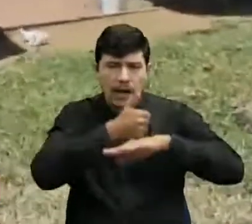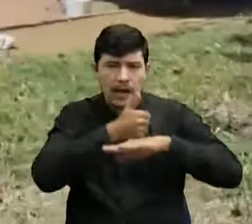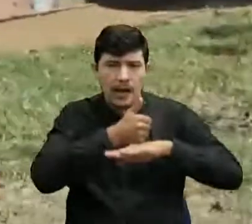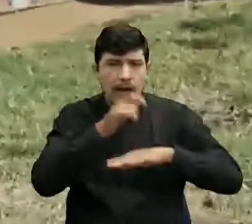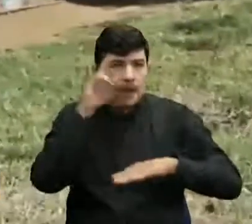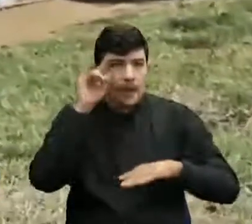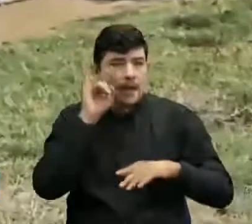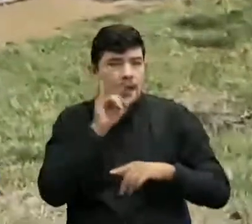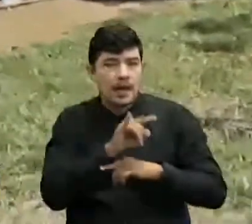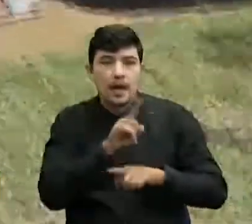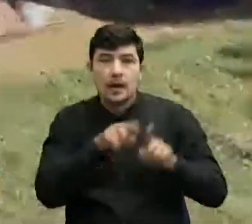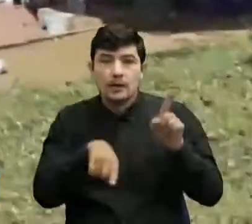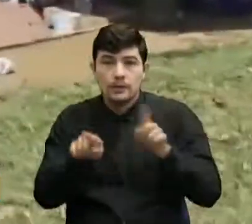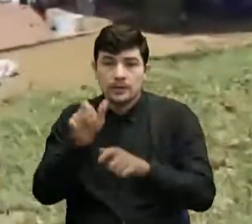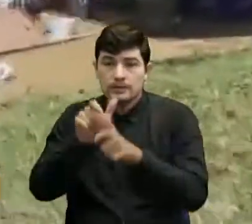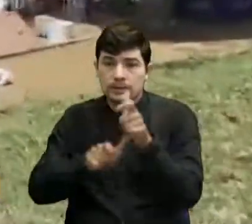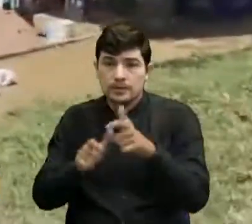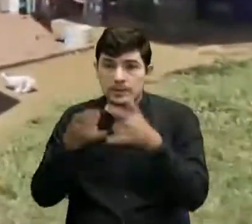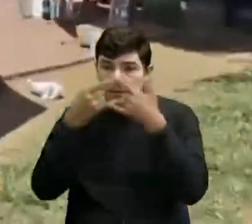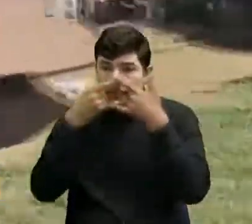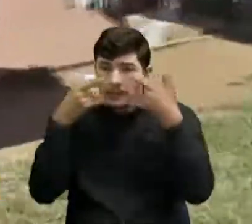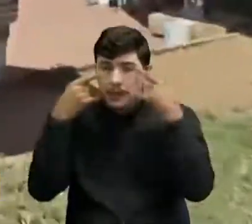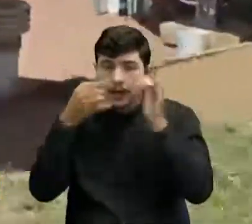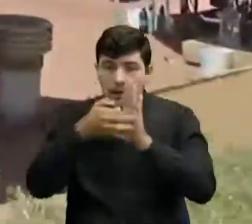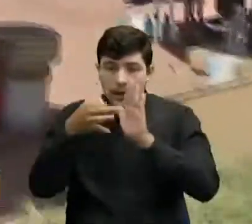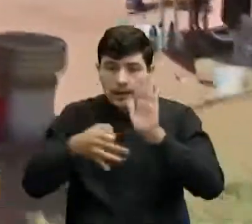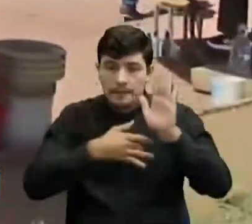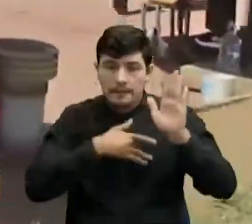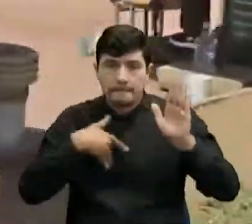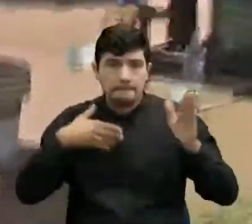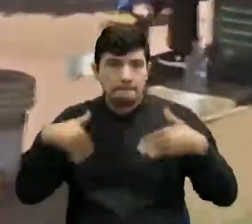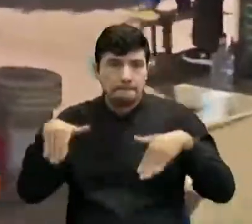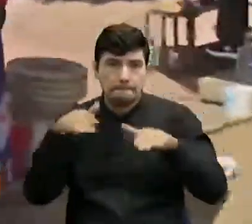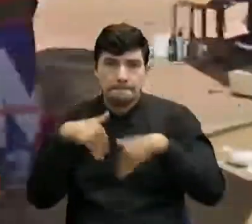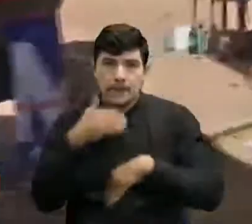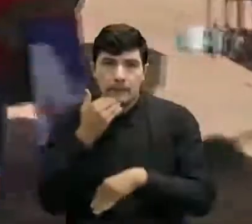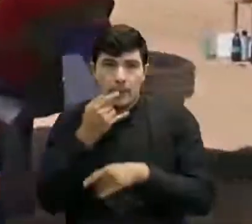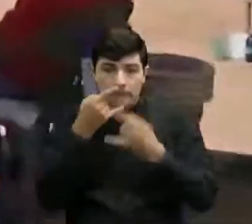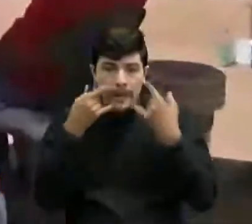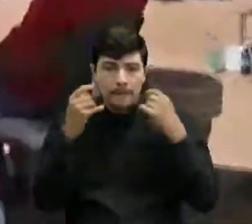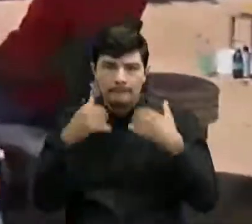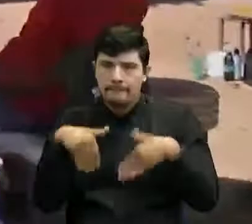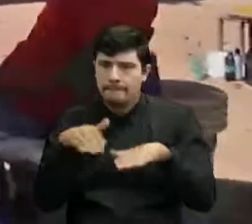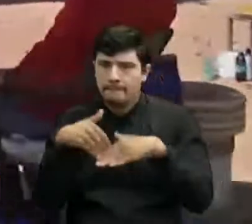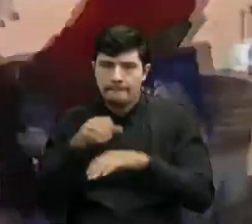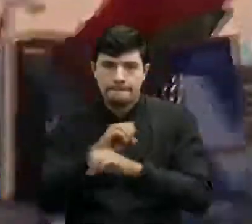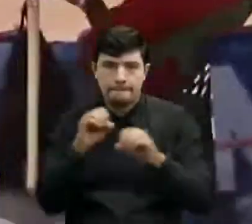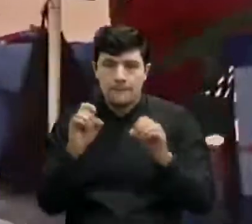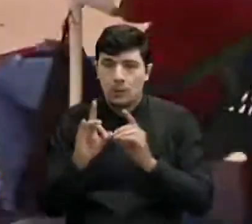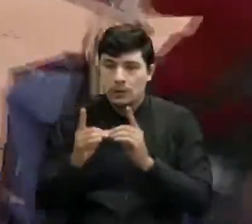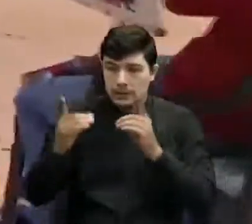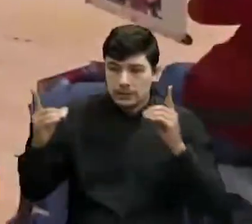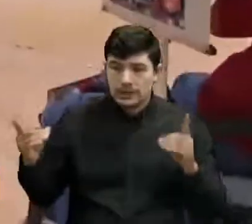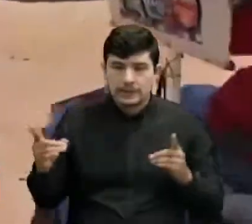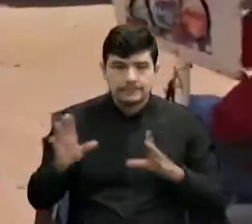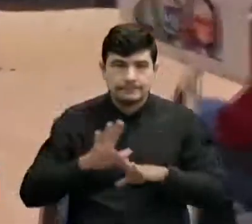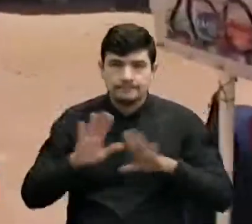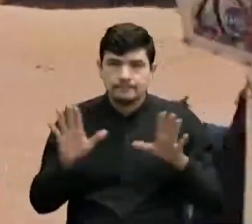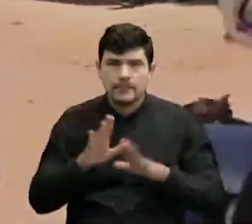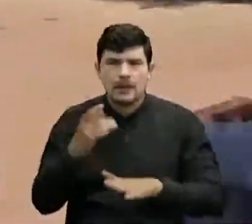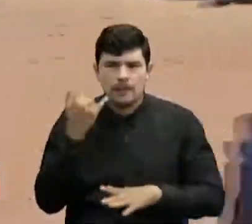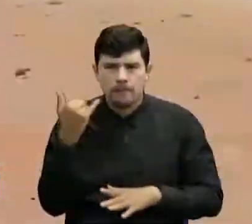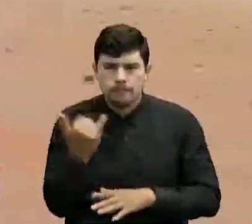aún siguen algunas personas sin cumplir las medidas de bioseguridad como el uso de tapabocas y el distanciamiento físico. Esta ha